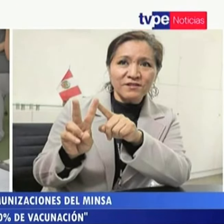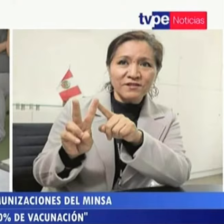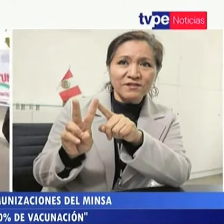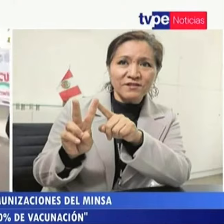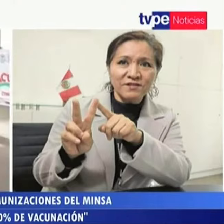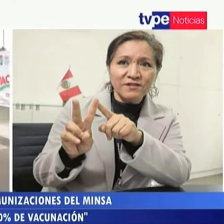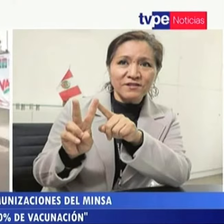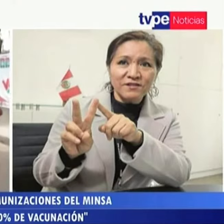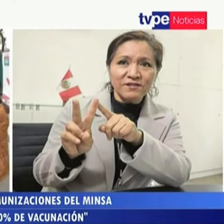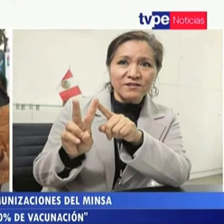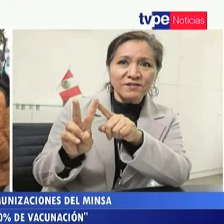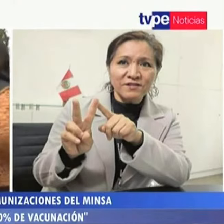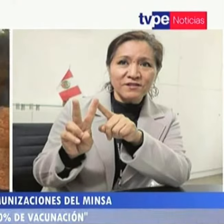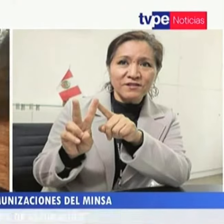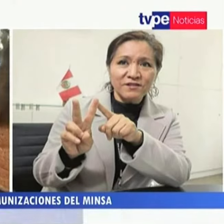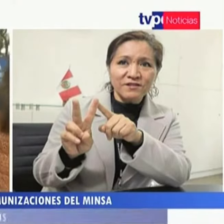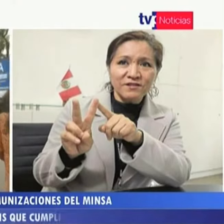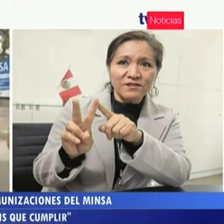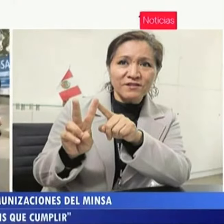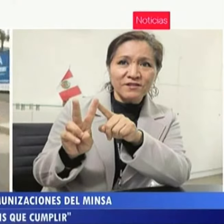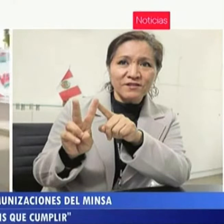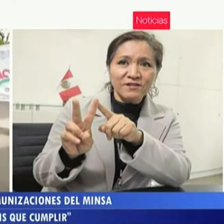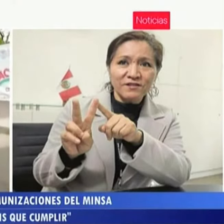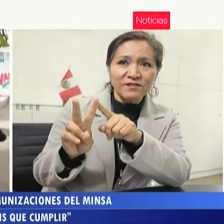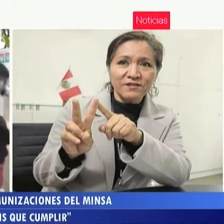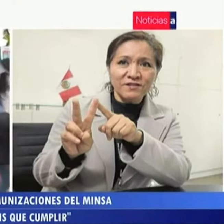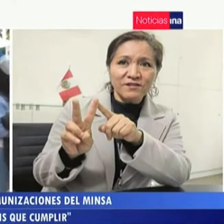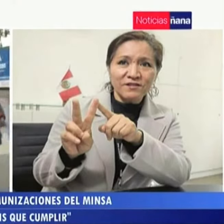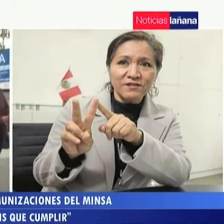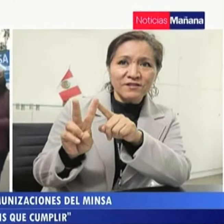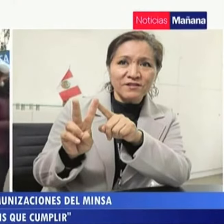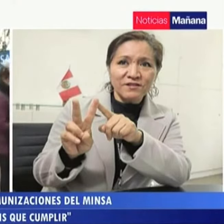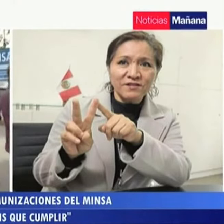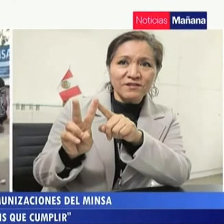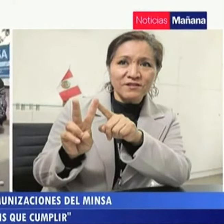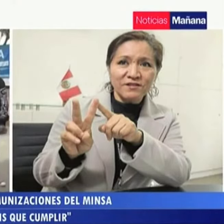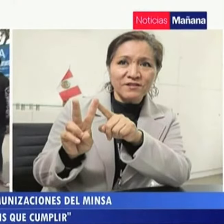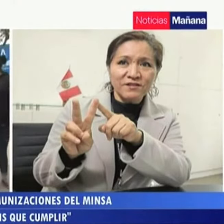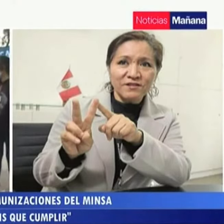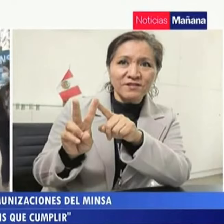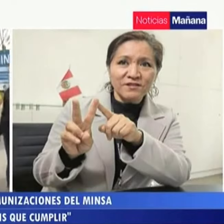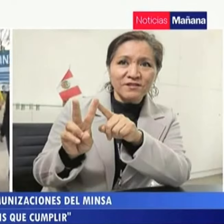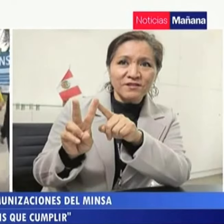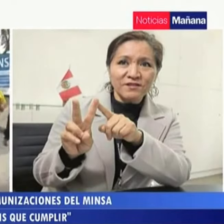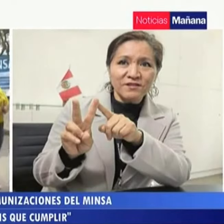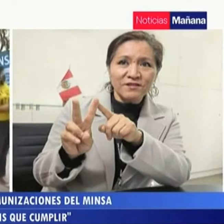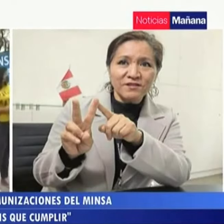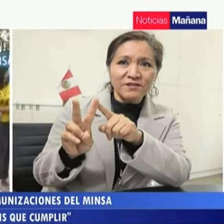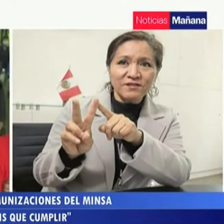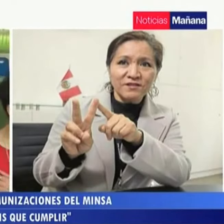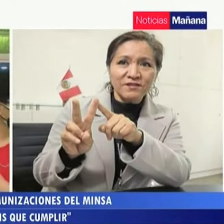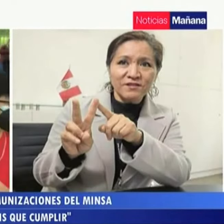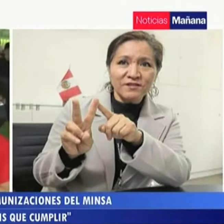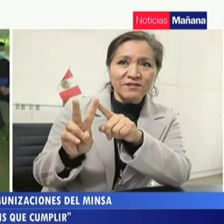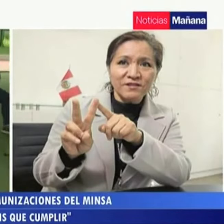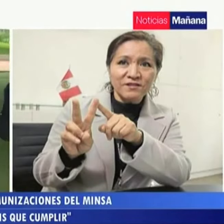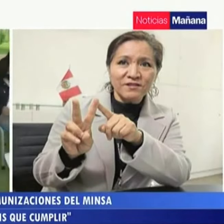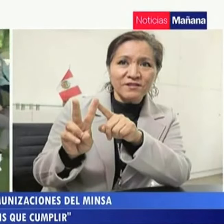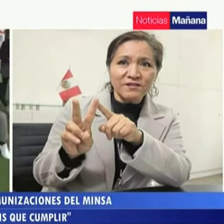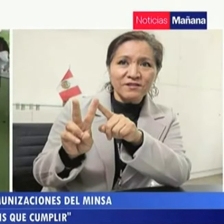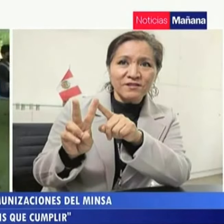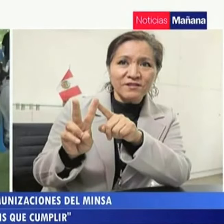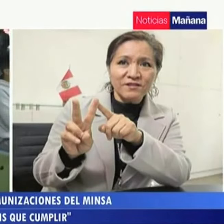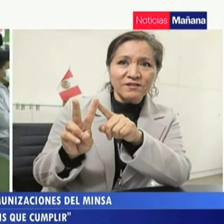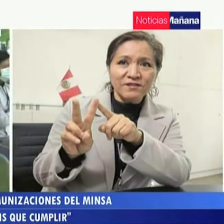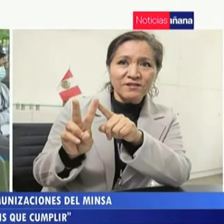a bajar, estamos aproximadamente en 1.200.000 dosis que seguramente vamos a tener administrando, y eso nos eleva